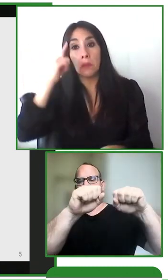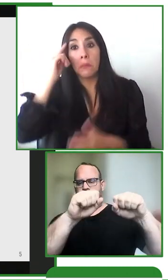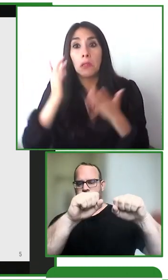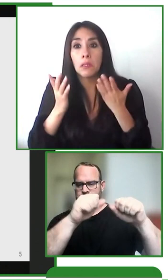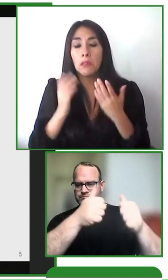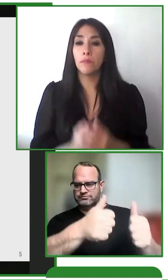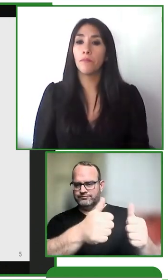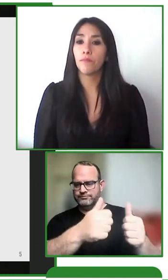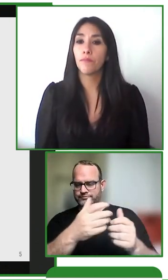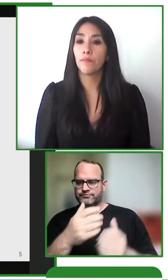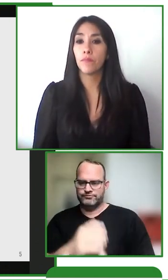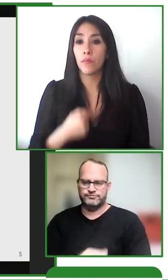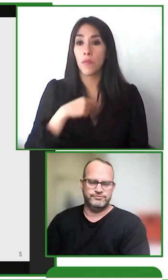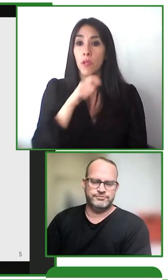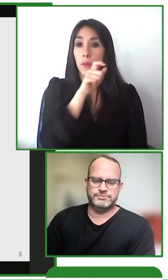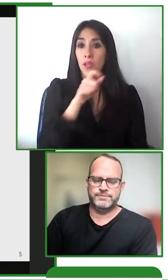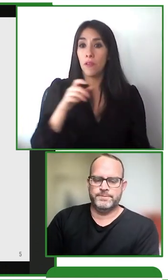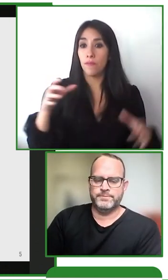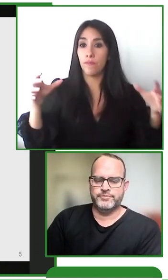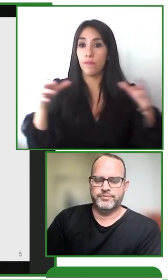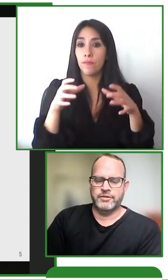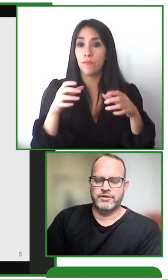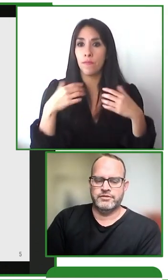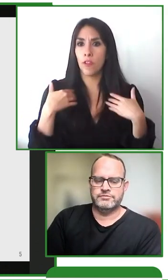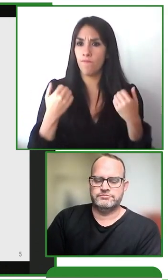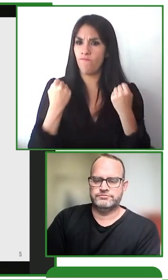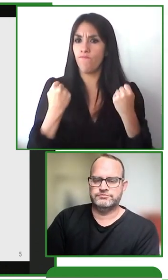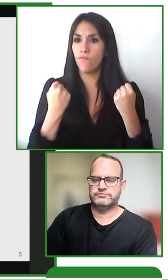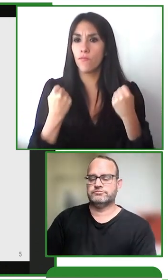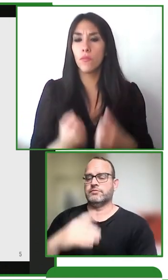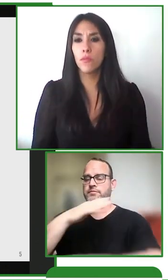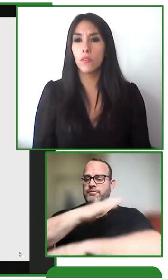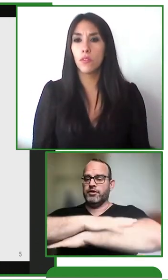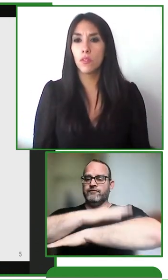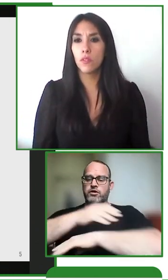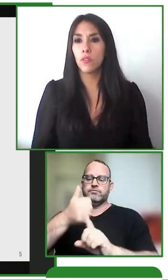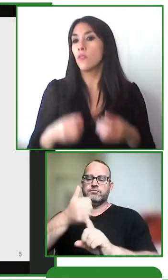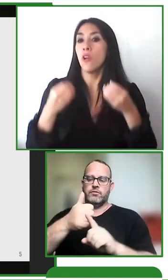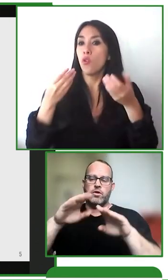sus historias y cómo colaboran con los demás pueden